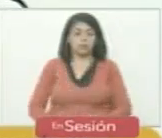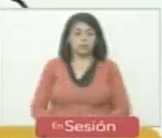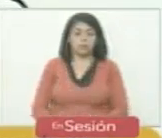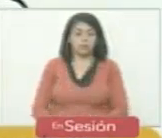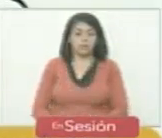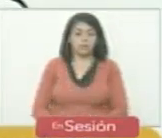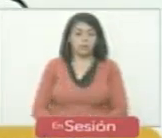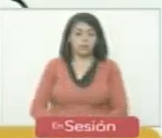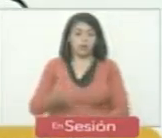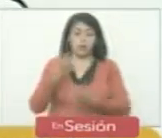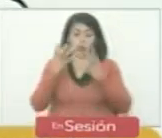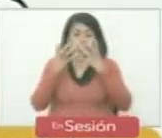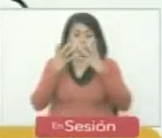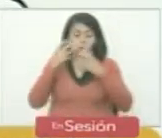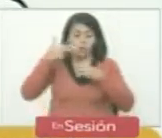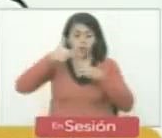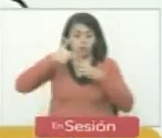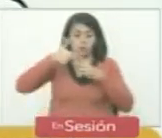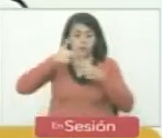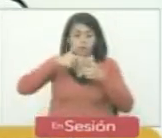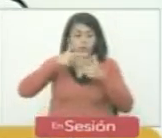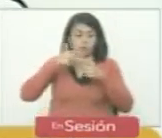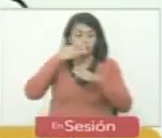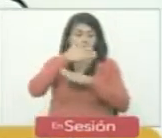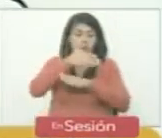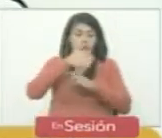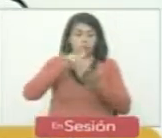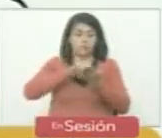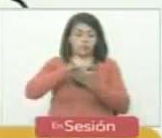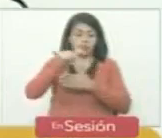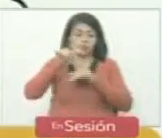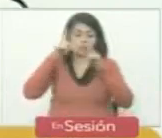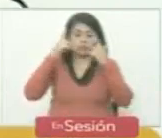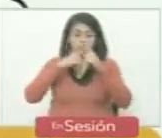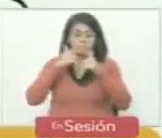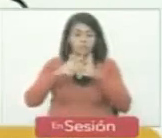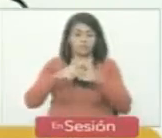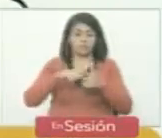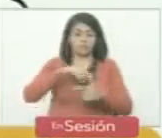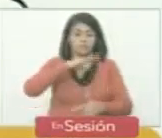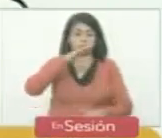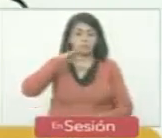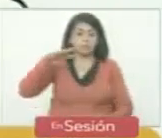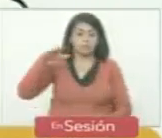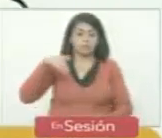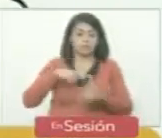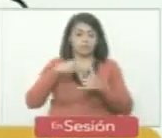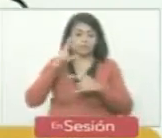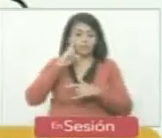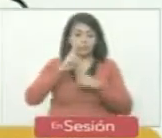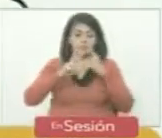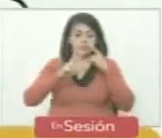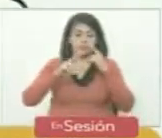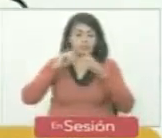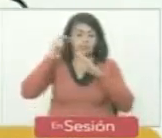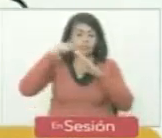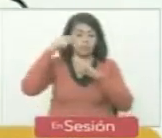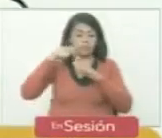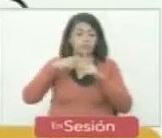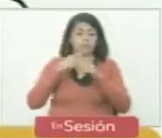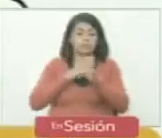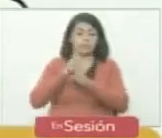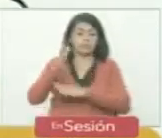o cantidad de combustible de ir al aeropuerto de Montevideo a reabastecer para continuar el vuelo, y